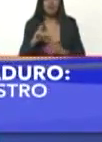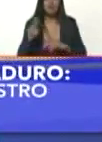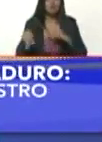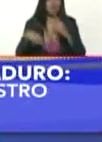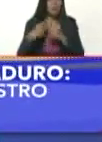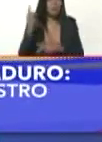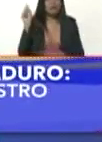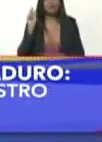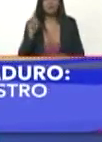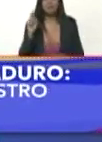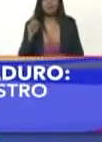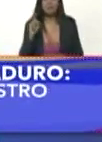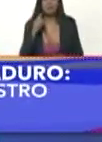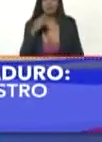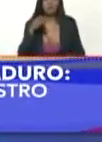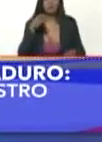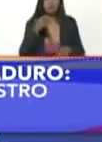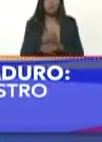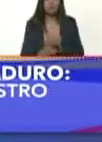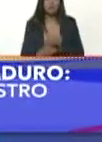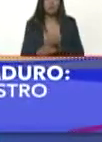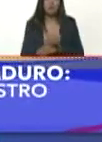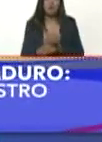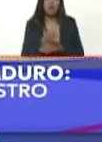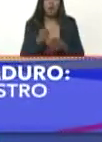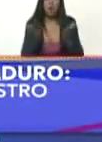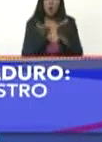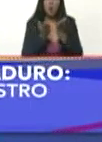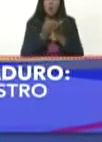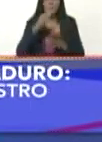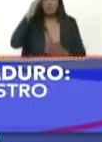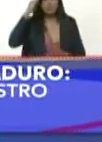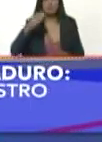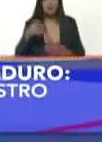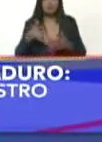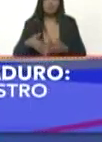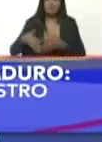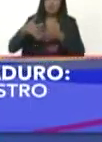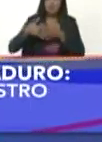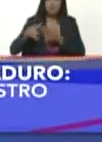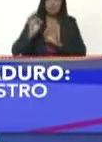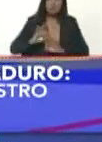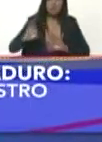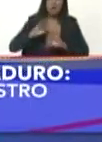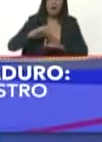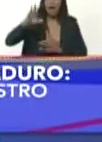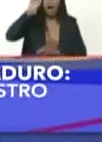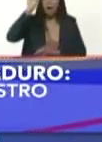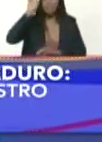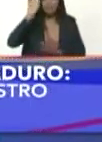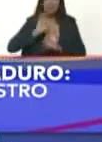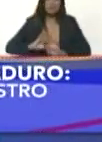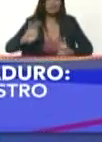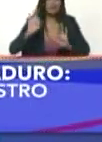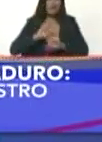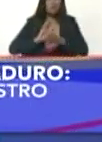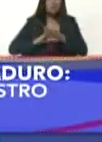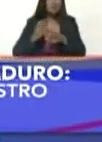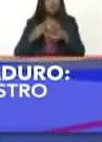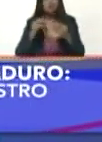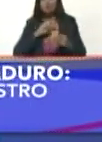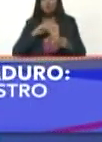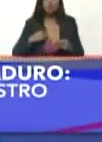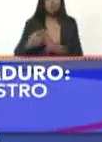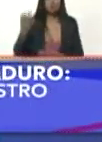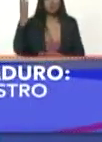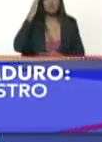necesitarán ir a ninguna escuela militar de los Estados Unidos para aprender nada, porque todo lo que tienen